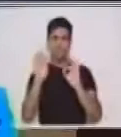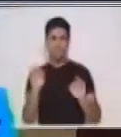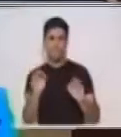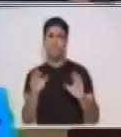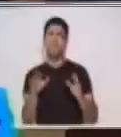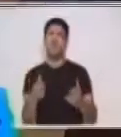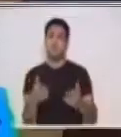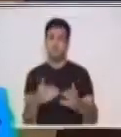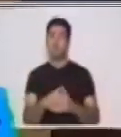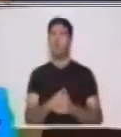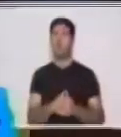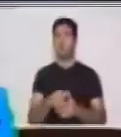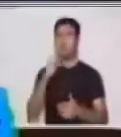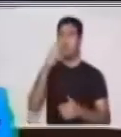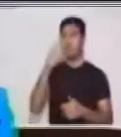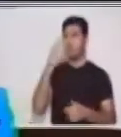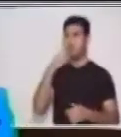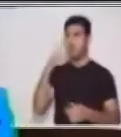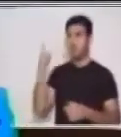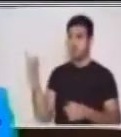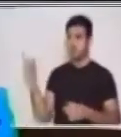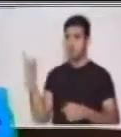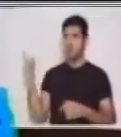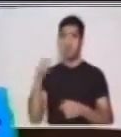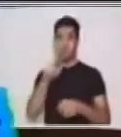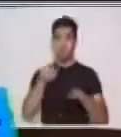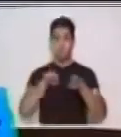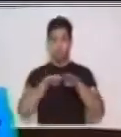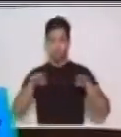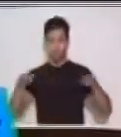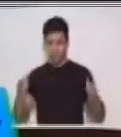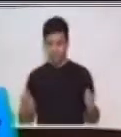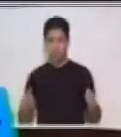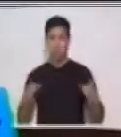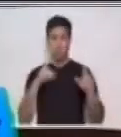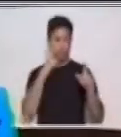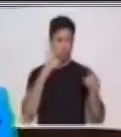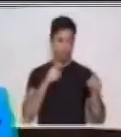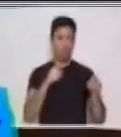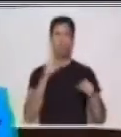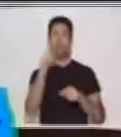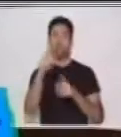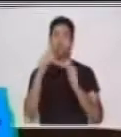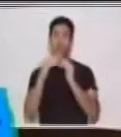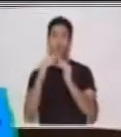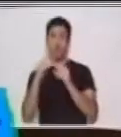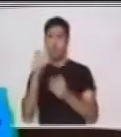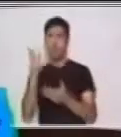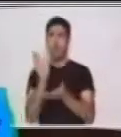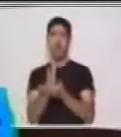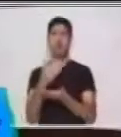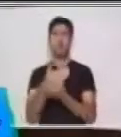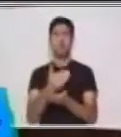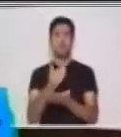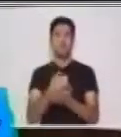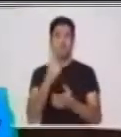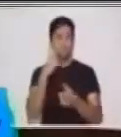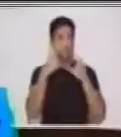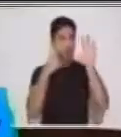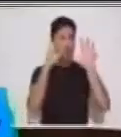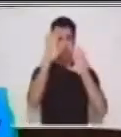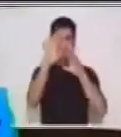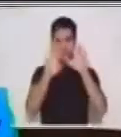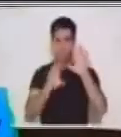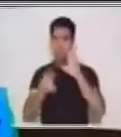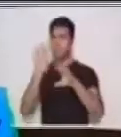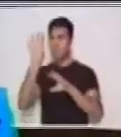observas posiblemente alrededor lo que hay en tu casa, posiblemente en la cocina, ¿qué objetos pueden tener